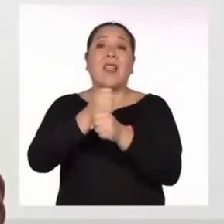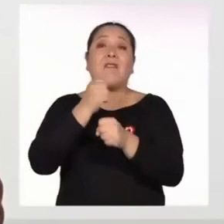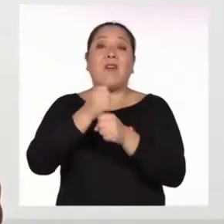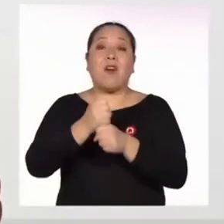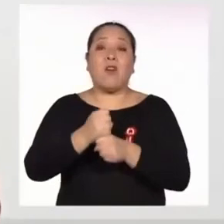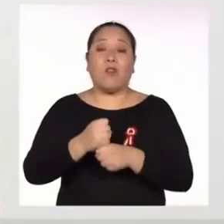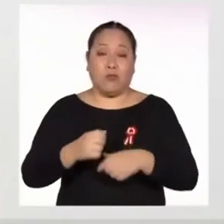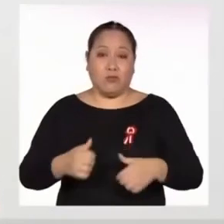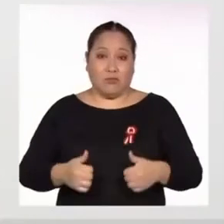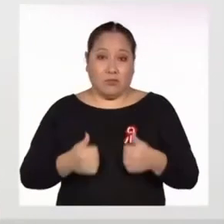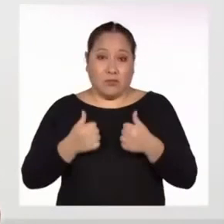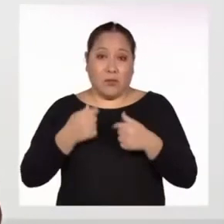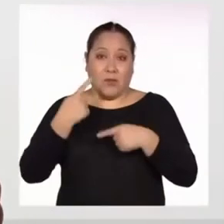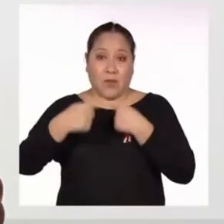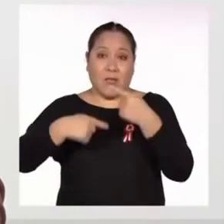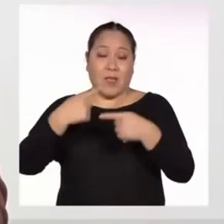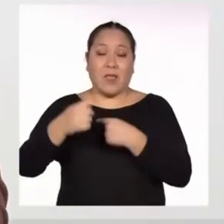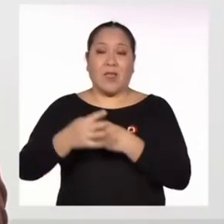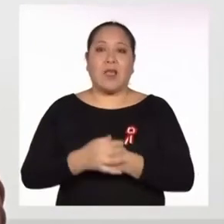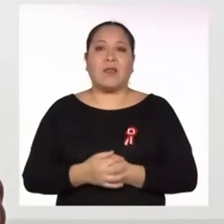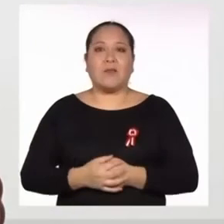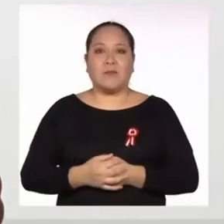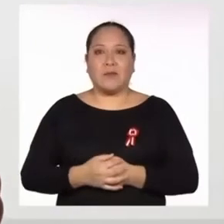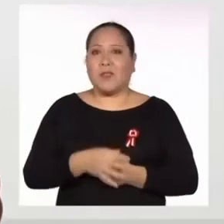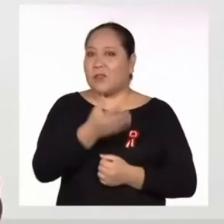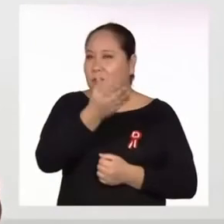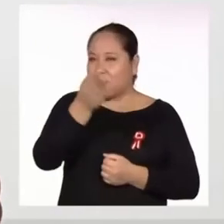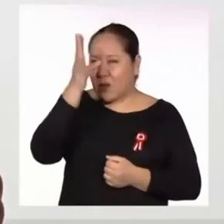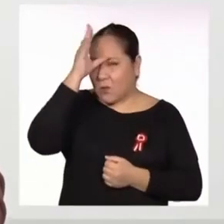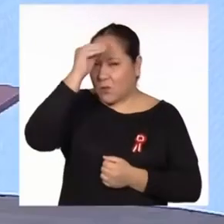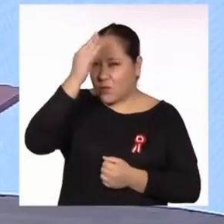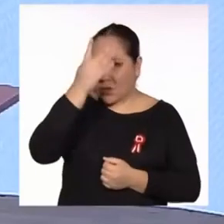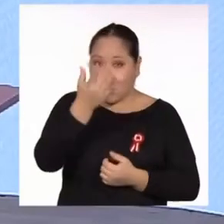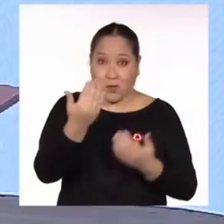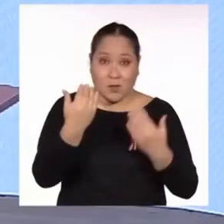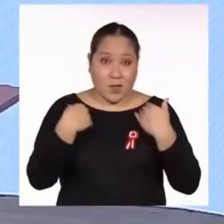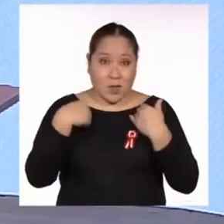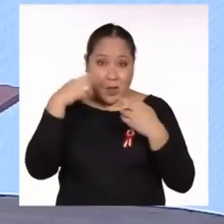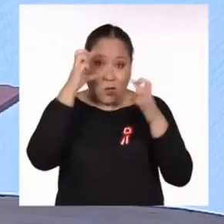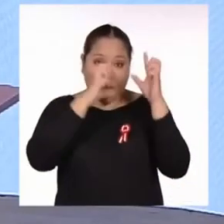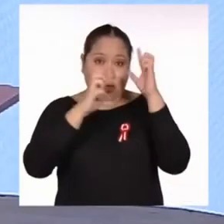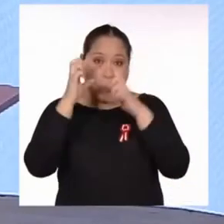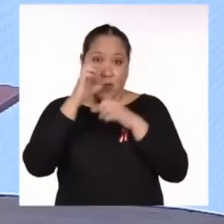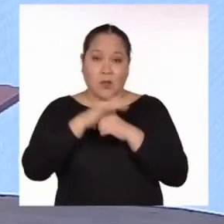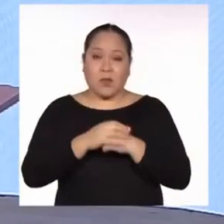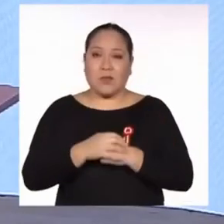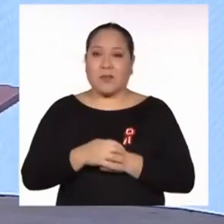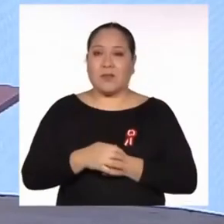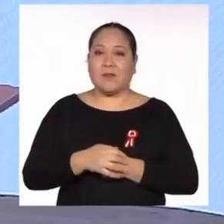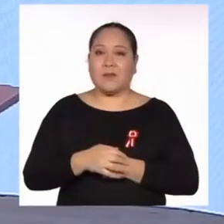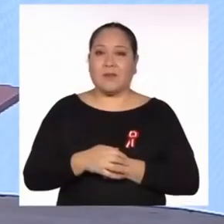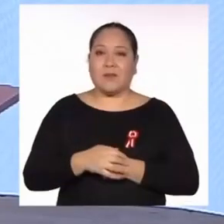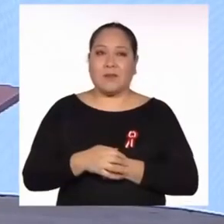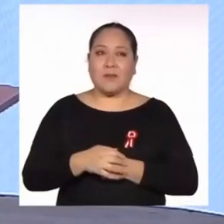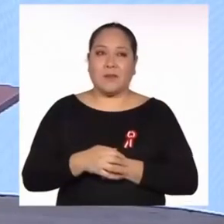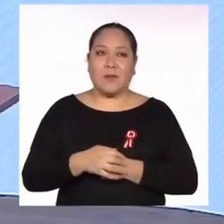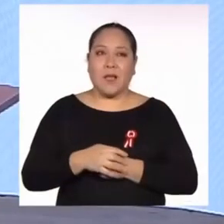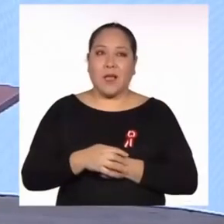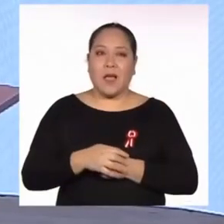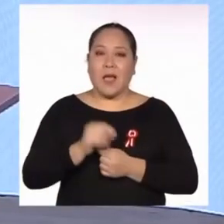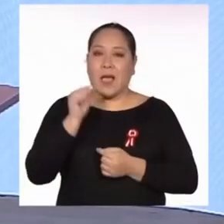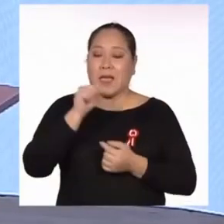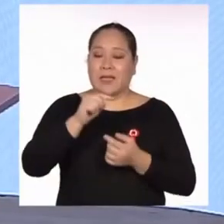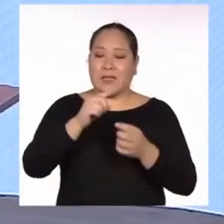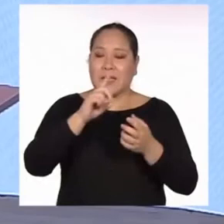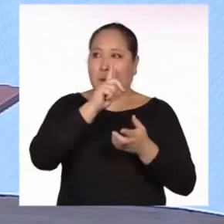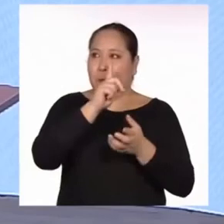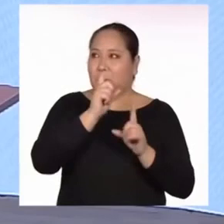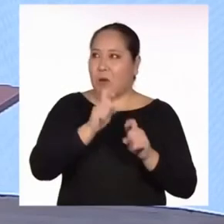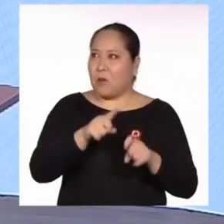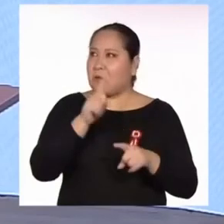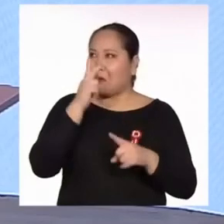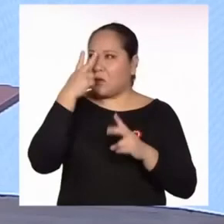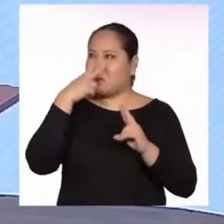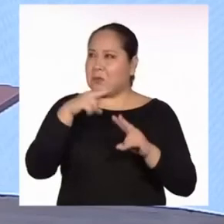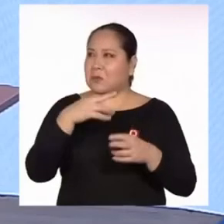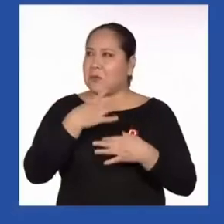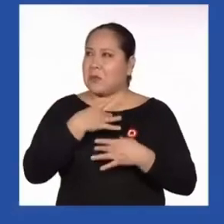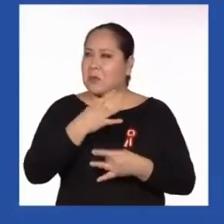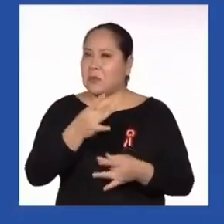y chicos en casa tienen alguna duda para detener esta pregunta se ve